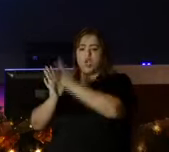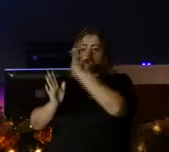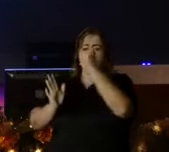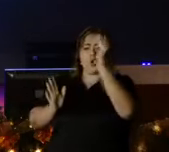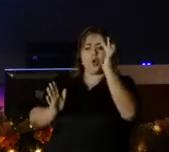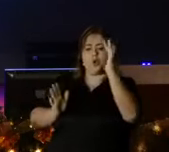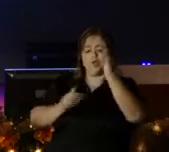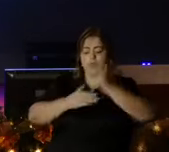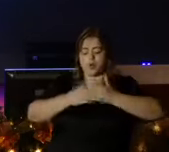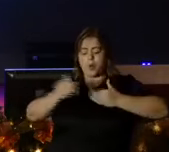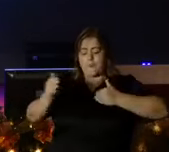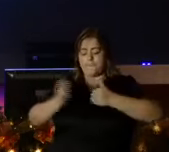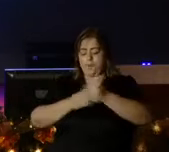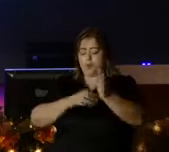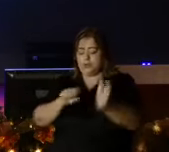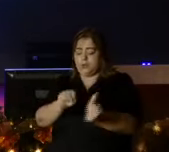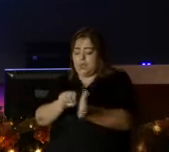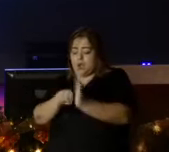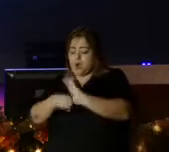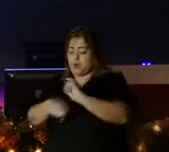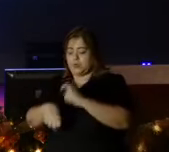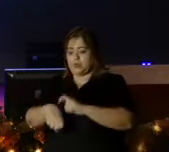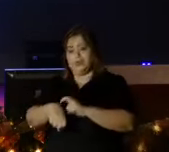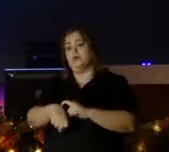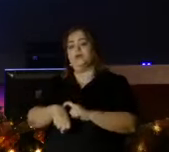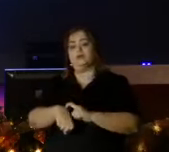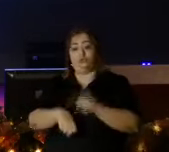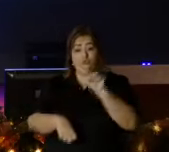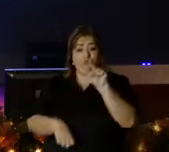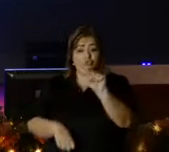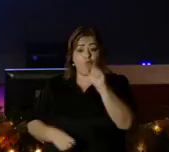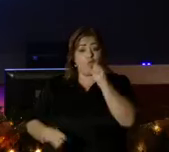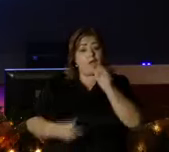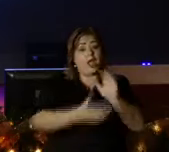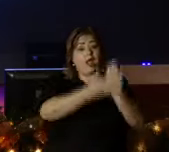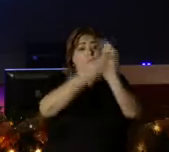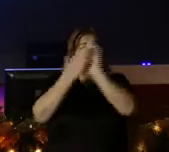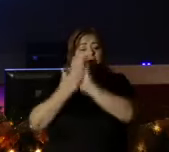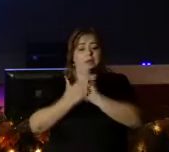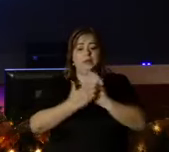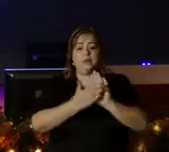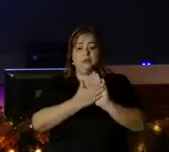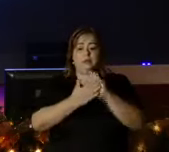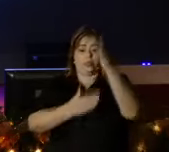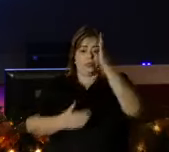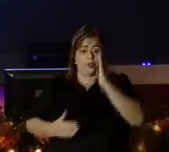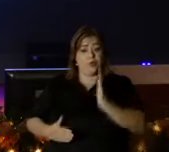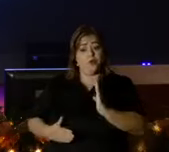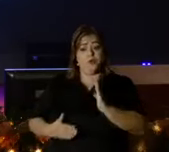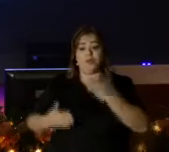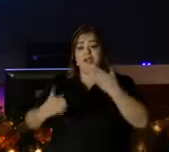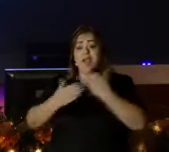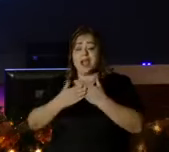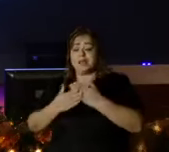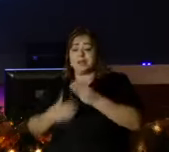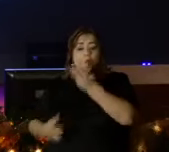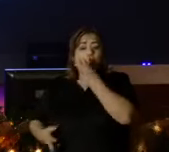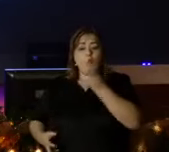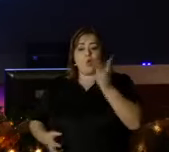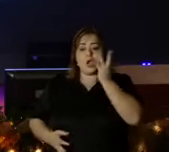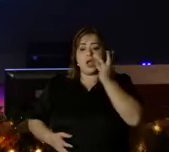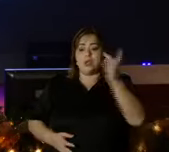medio de esta pandemia, gloria al Señor. Así que alabo a Dios y gracias, pastora Wanda, pastor Pablo, gracias por